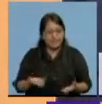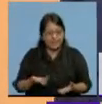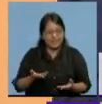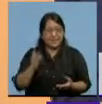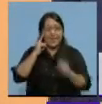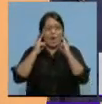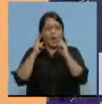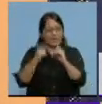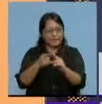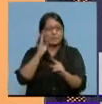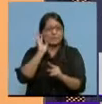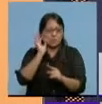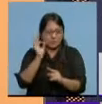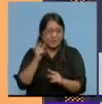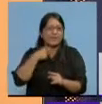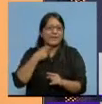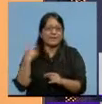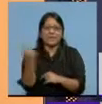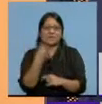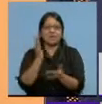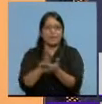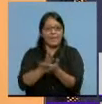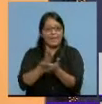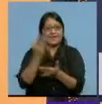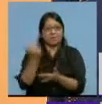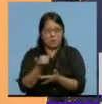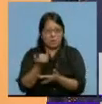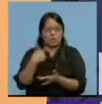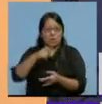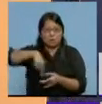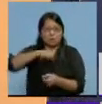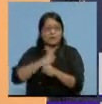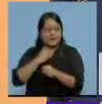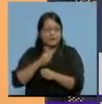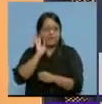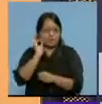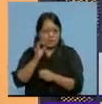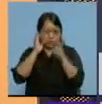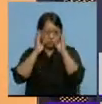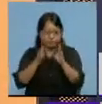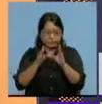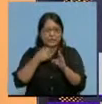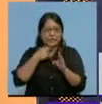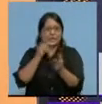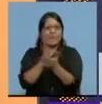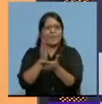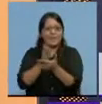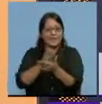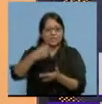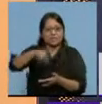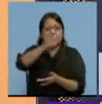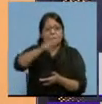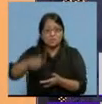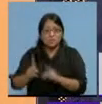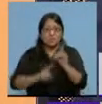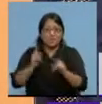que ver con la reparación de derechos. Nosotros trabajamos bajo ese paradigma que tiene que ver con restituir derechos a personas en situación de vulnerabilidad